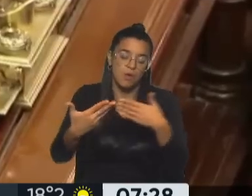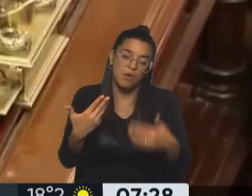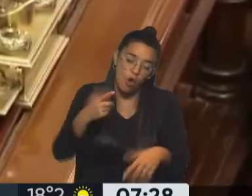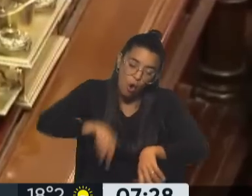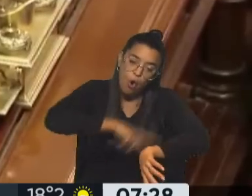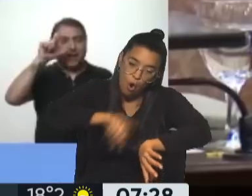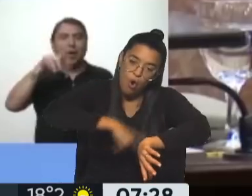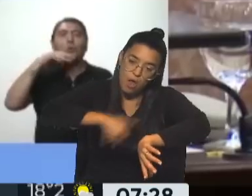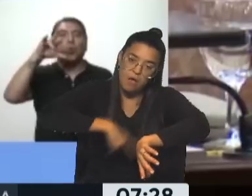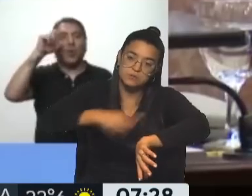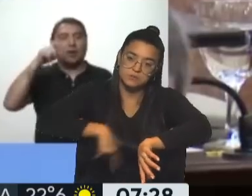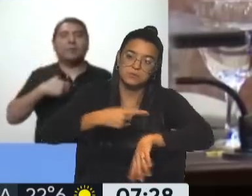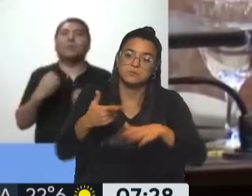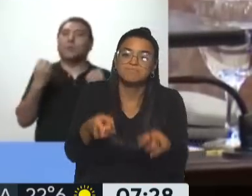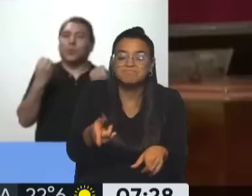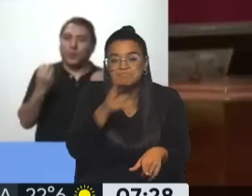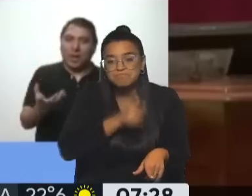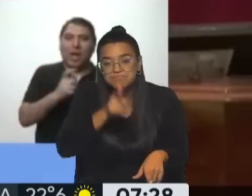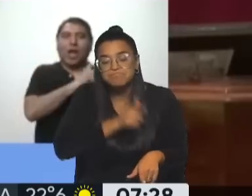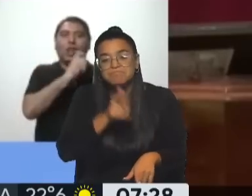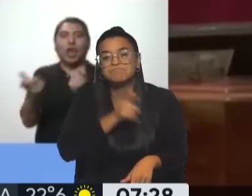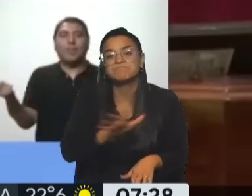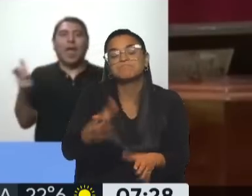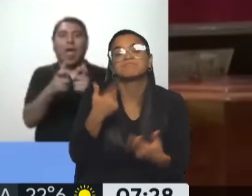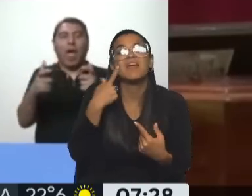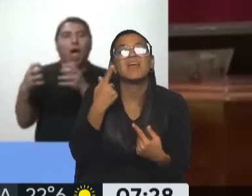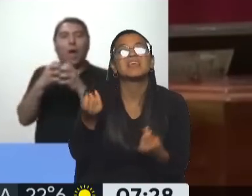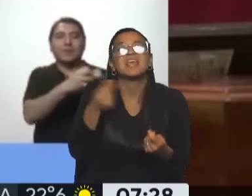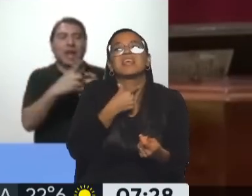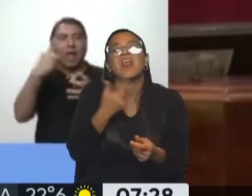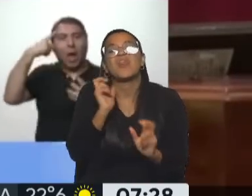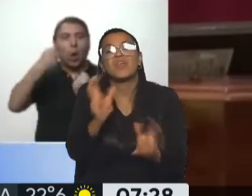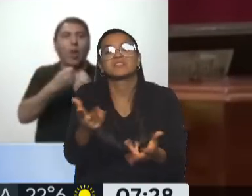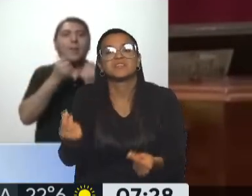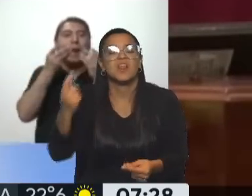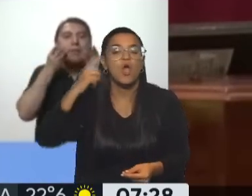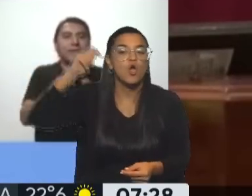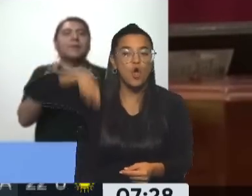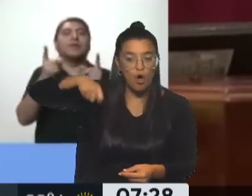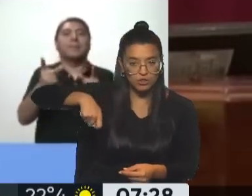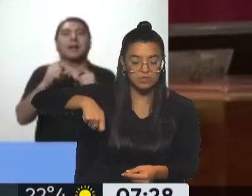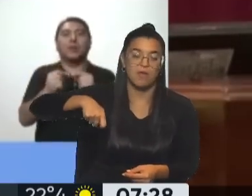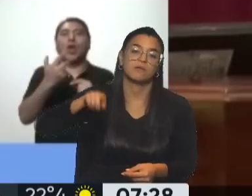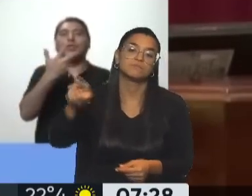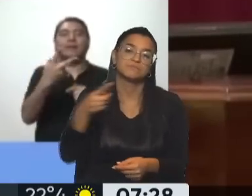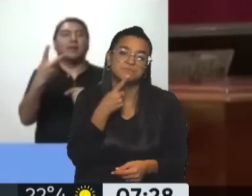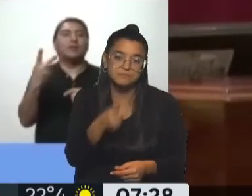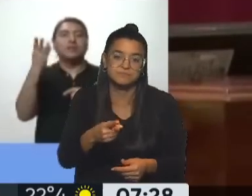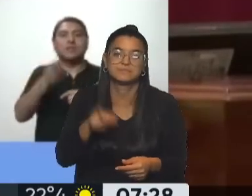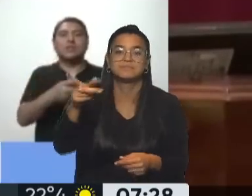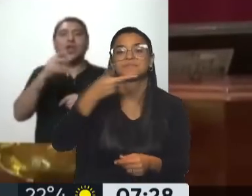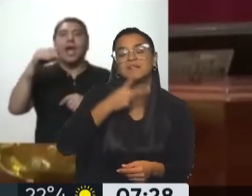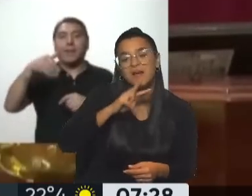varias horas me parece que de interpretación de lo que quiso decir la Corte o la decisión que tomó la Corte, suspendiendo las elecciones en San